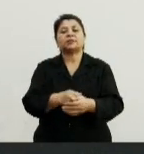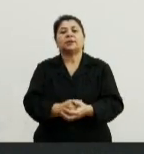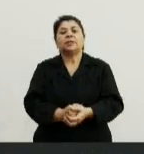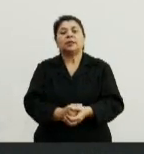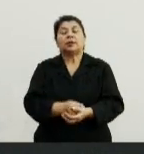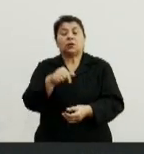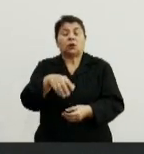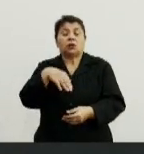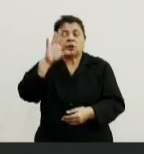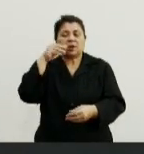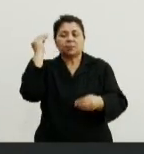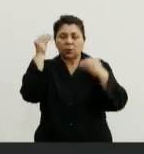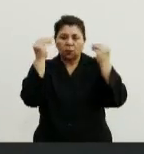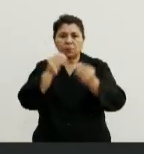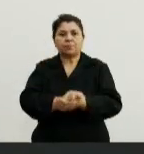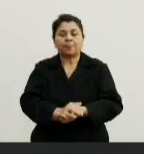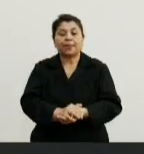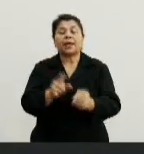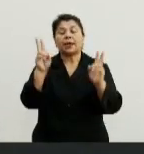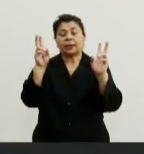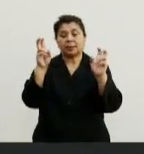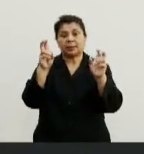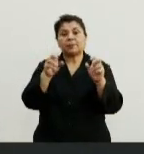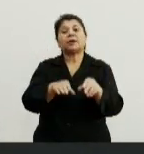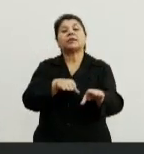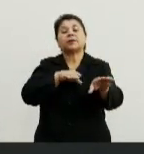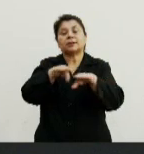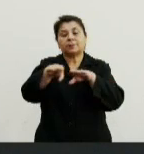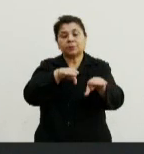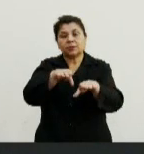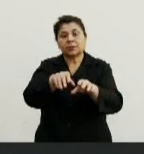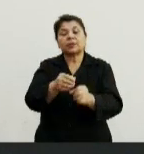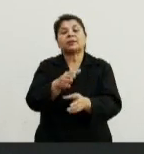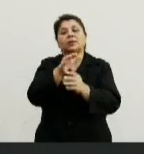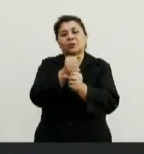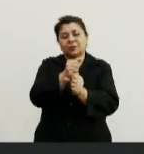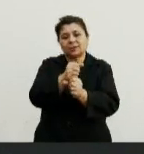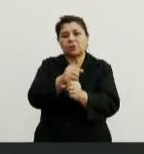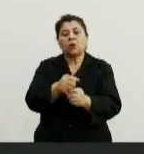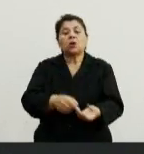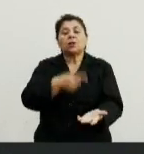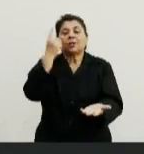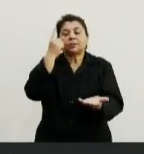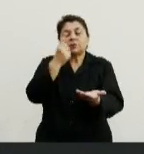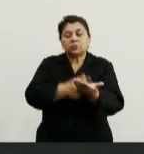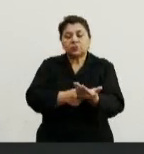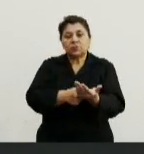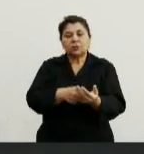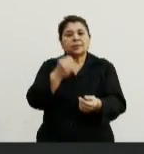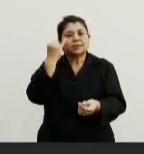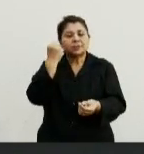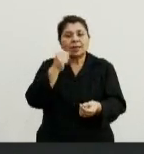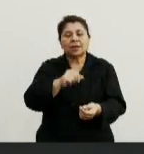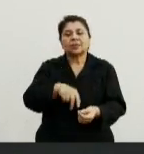en materia de transporte de personas podemos comentarles que las resoluciones dictadas tenían vigencia hasta el día